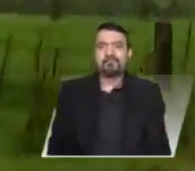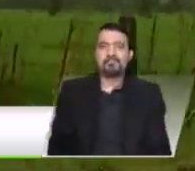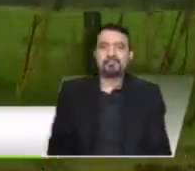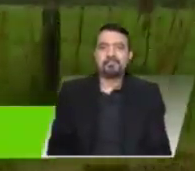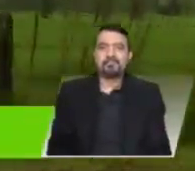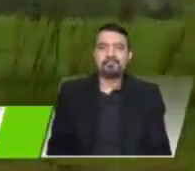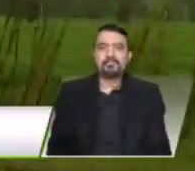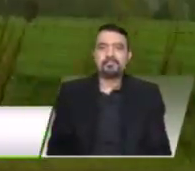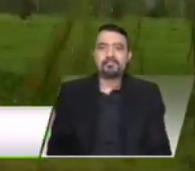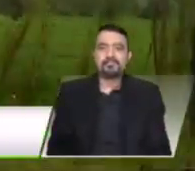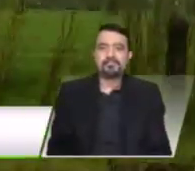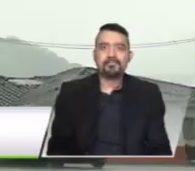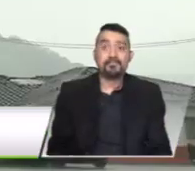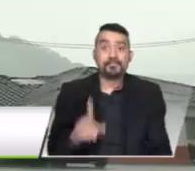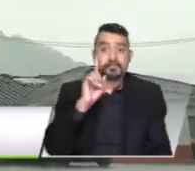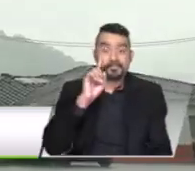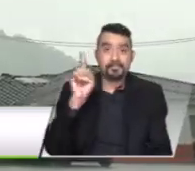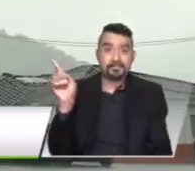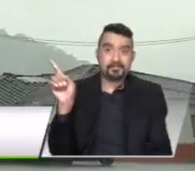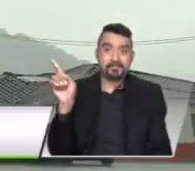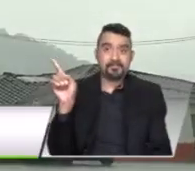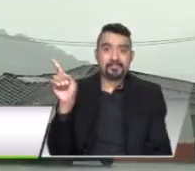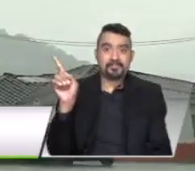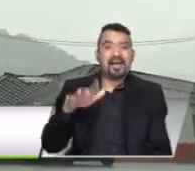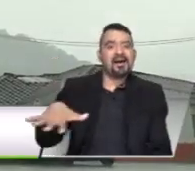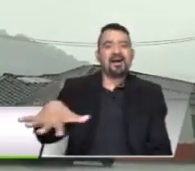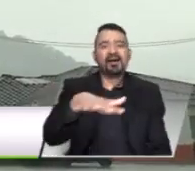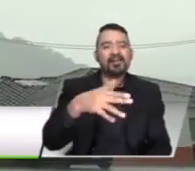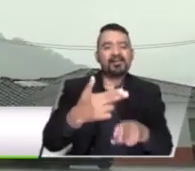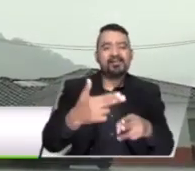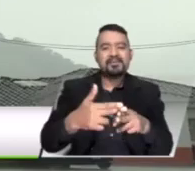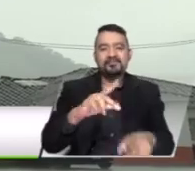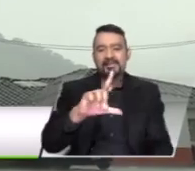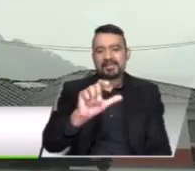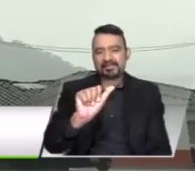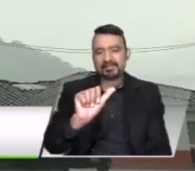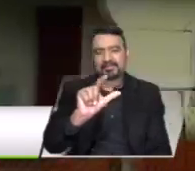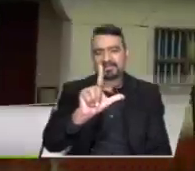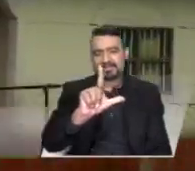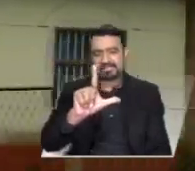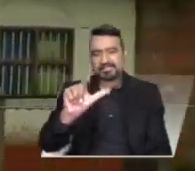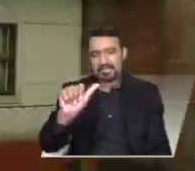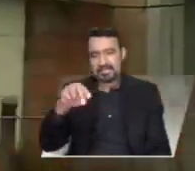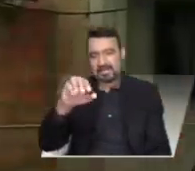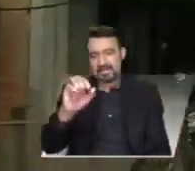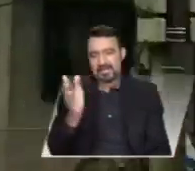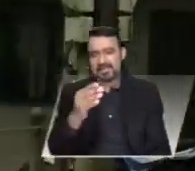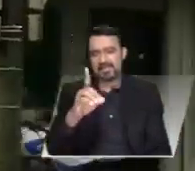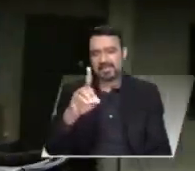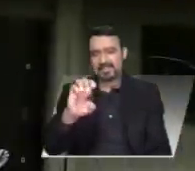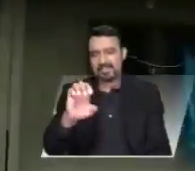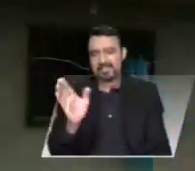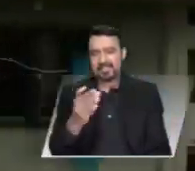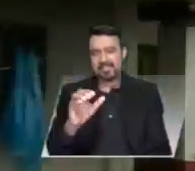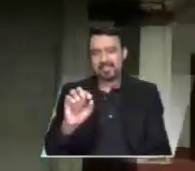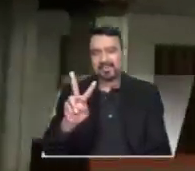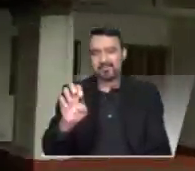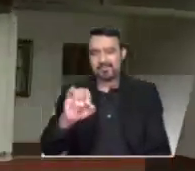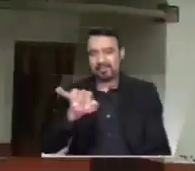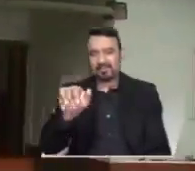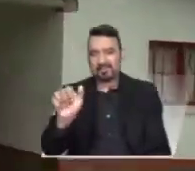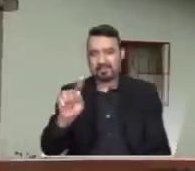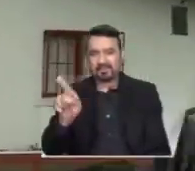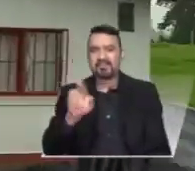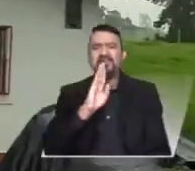El Llano de Ovejas es el único corregimiento del municipio de San Pedro de los Milagros. Unas 2.500 personas viven en él